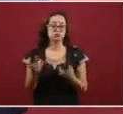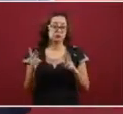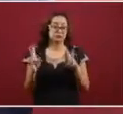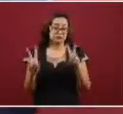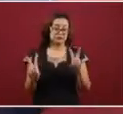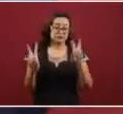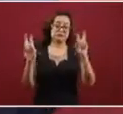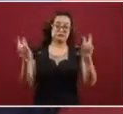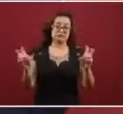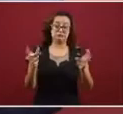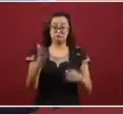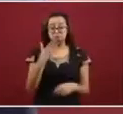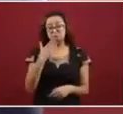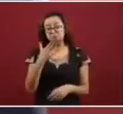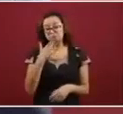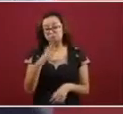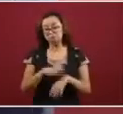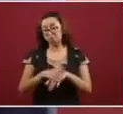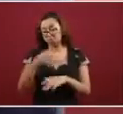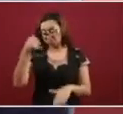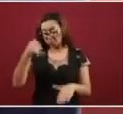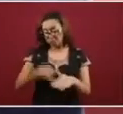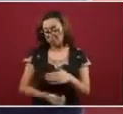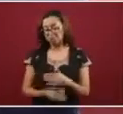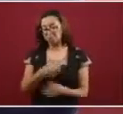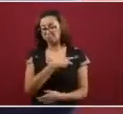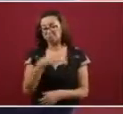tema de análisis. En el caso de la UNAM,